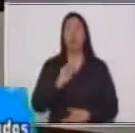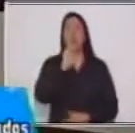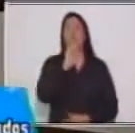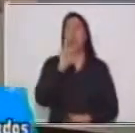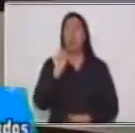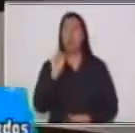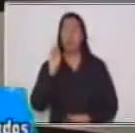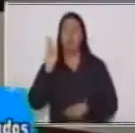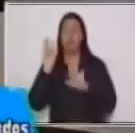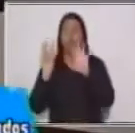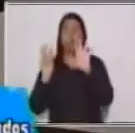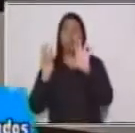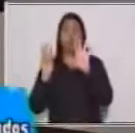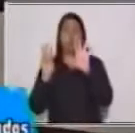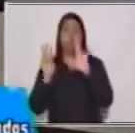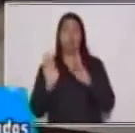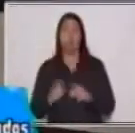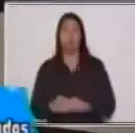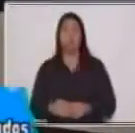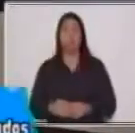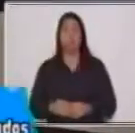1.8, igual